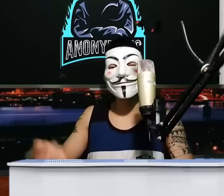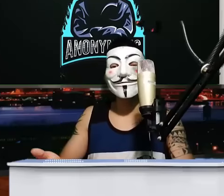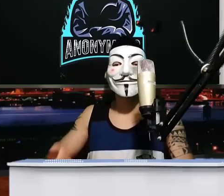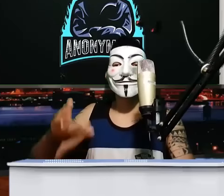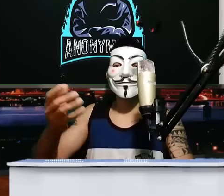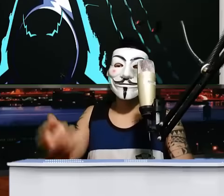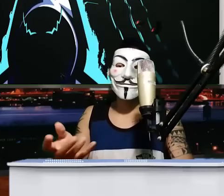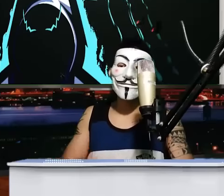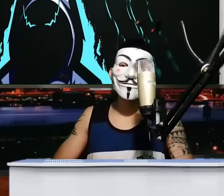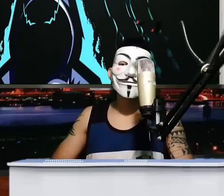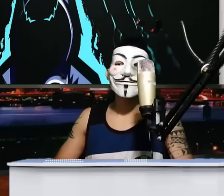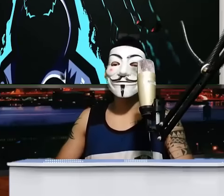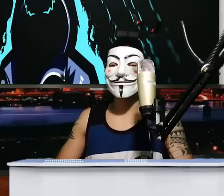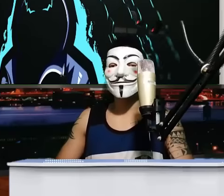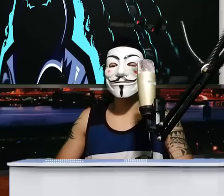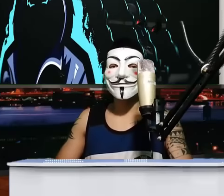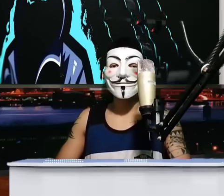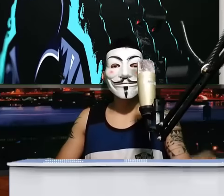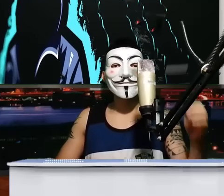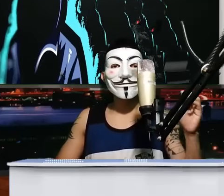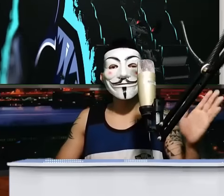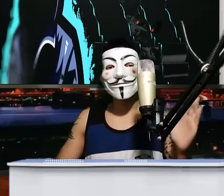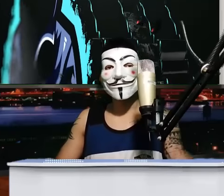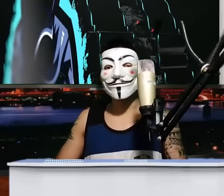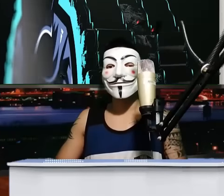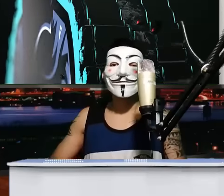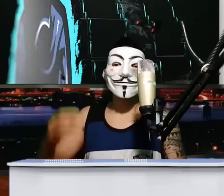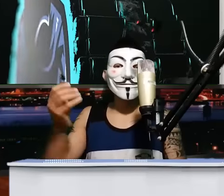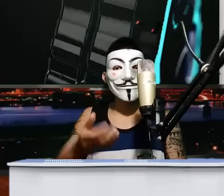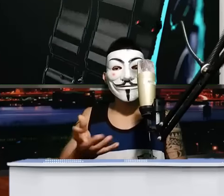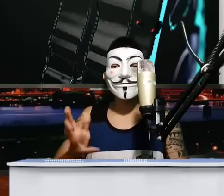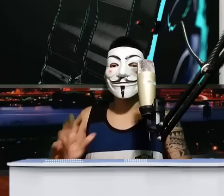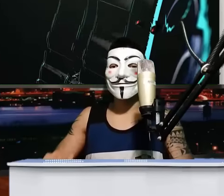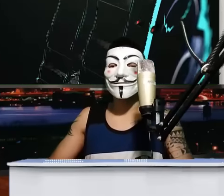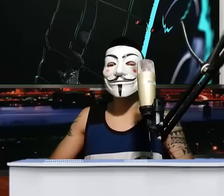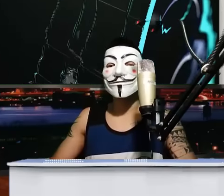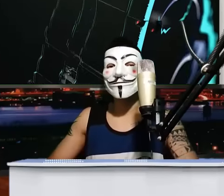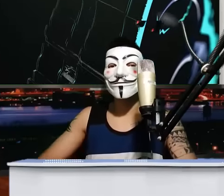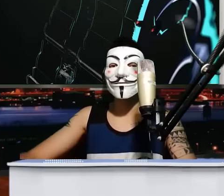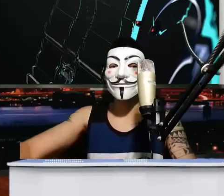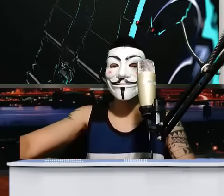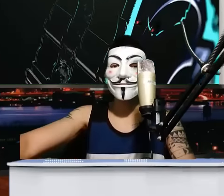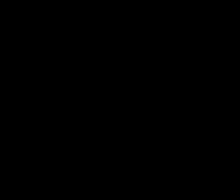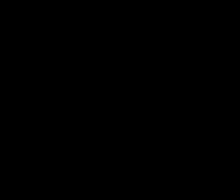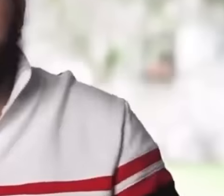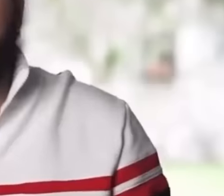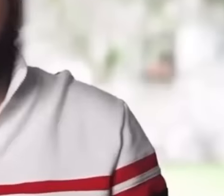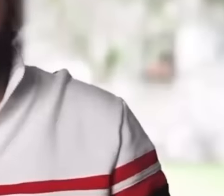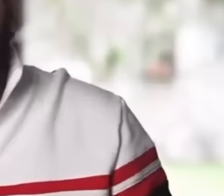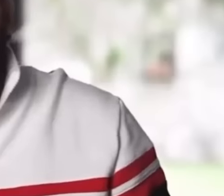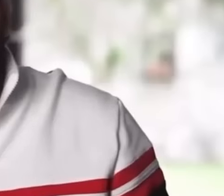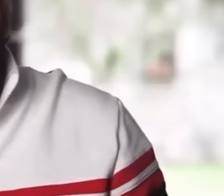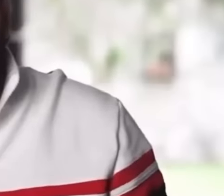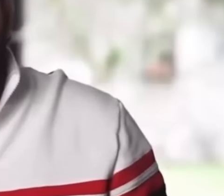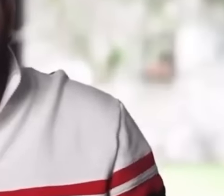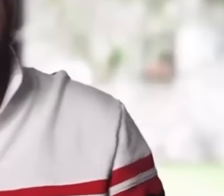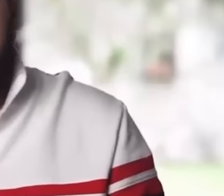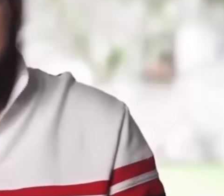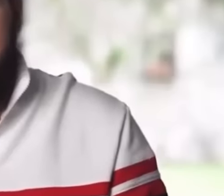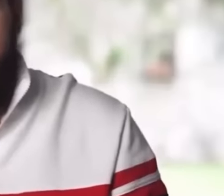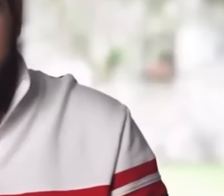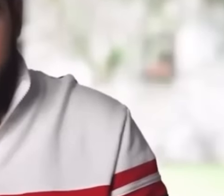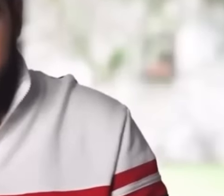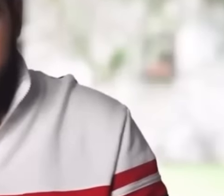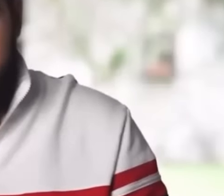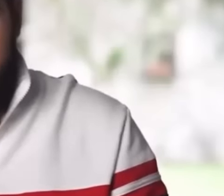ustedes. Así que agradecidos deberían estar por haber perdido a tremendo candidato. Y no lo hago para